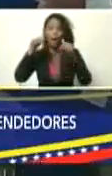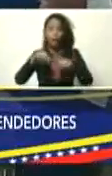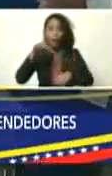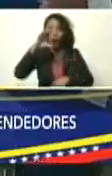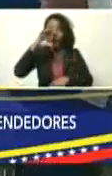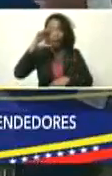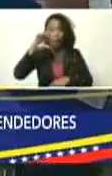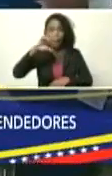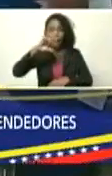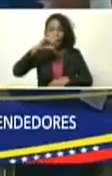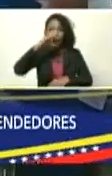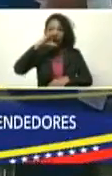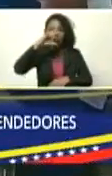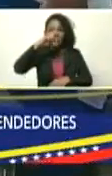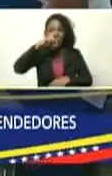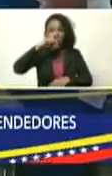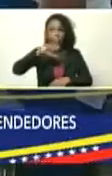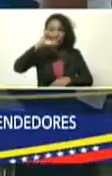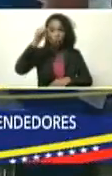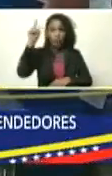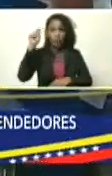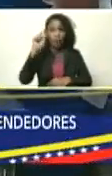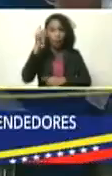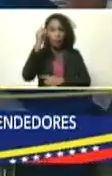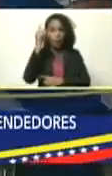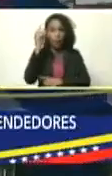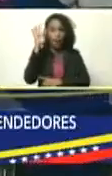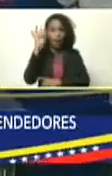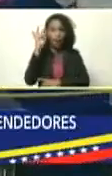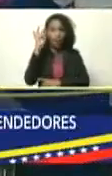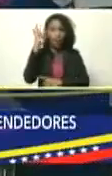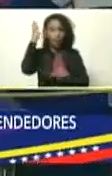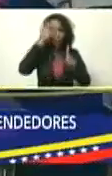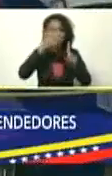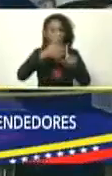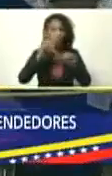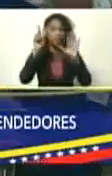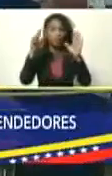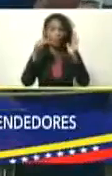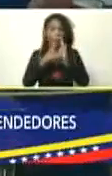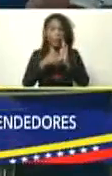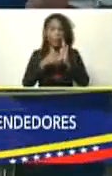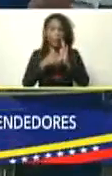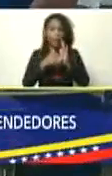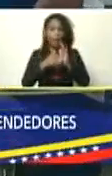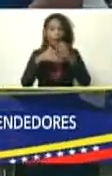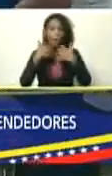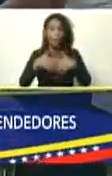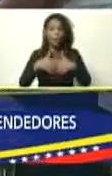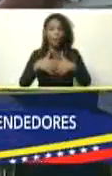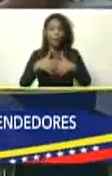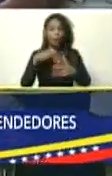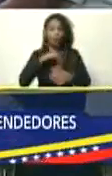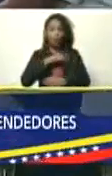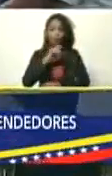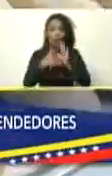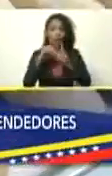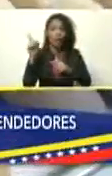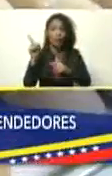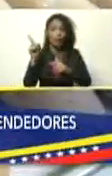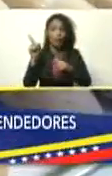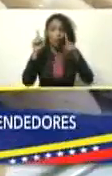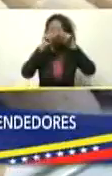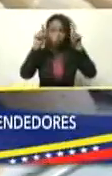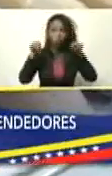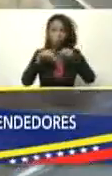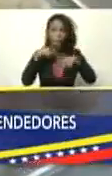en la primera F de formación. Ya hemos registrado 7.000 empresas, presidente, y hemos financiado, que es la tercera,